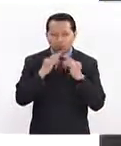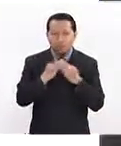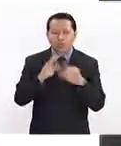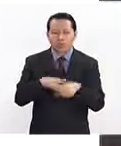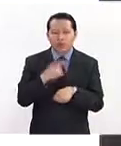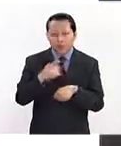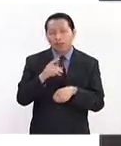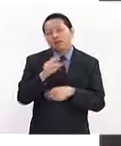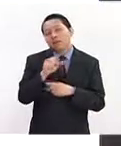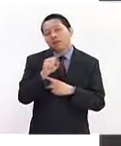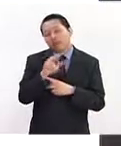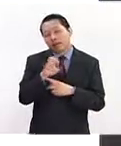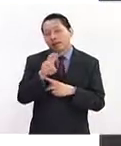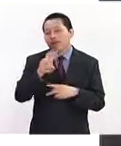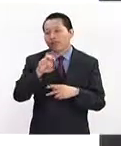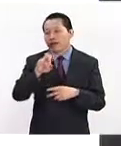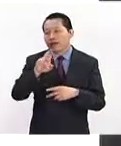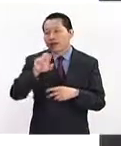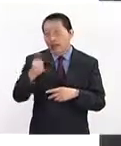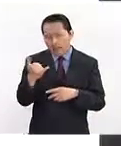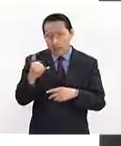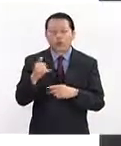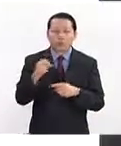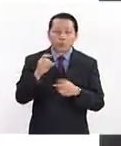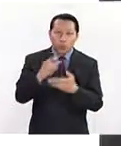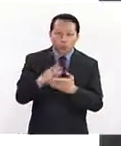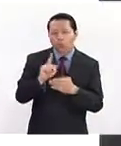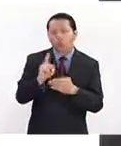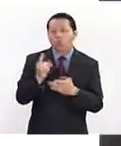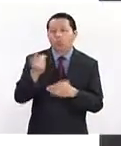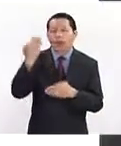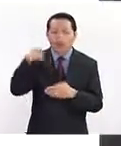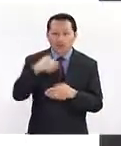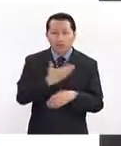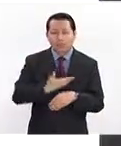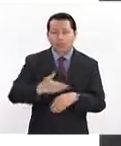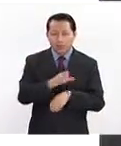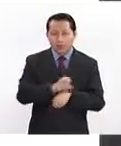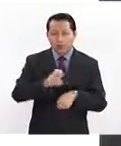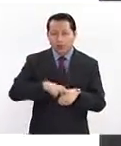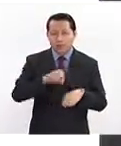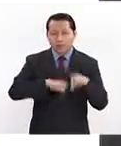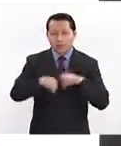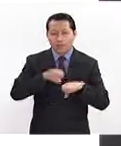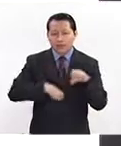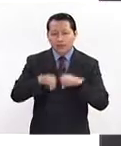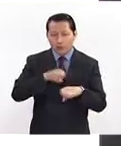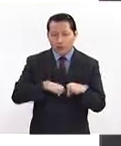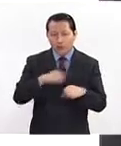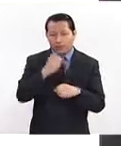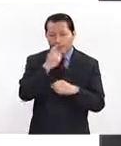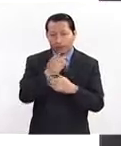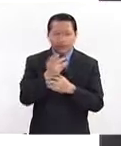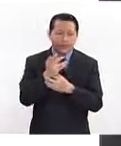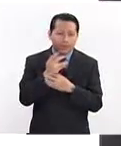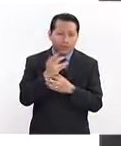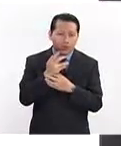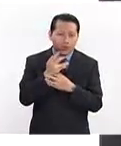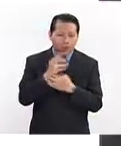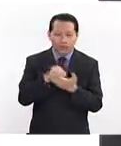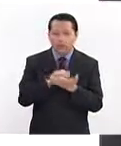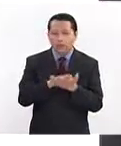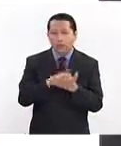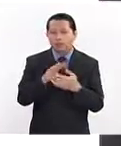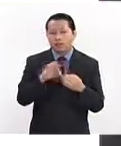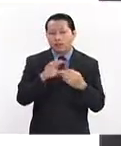solo el canciller Videgaray, sino incluso hace un par de semanas también el presidente del Consejo Coordinador Empresarial dijo